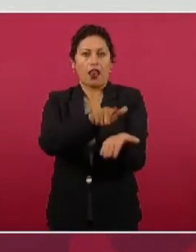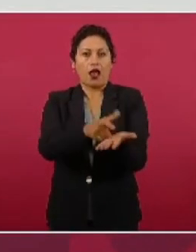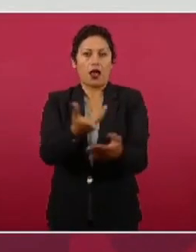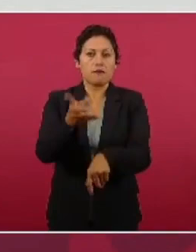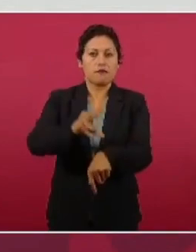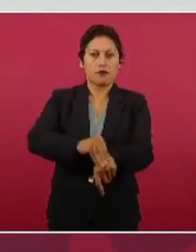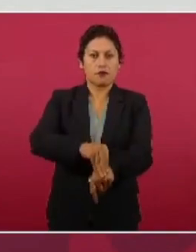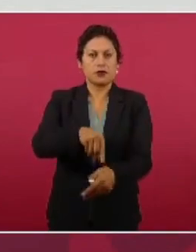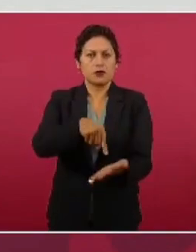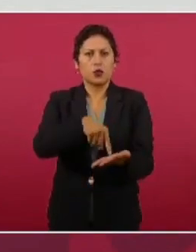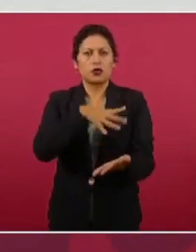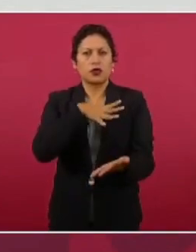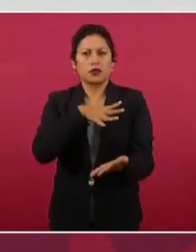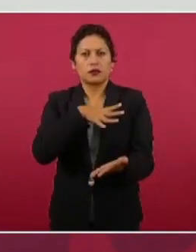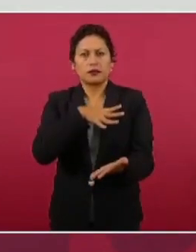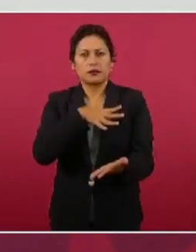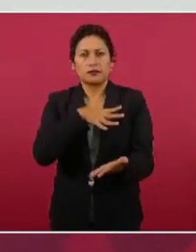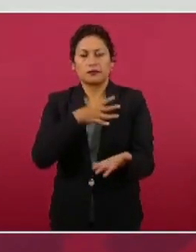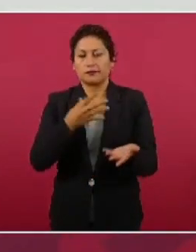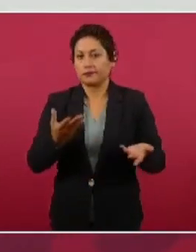Por eso,